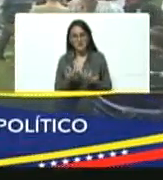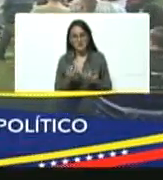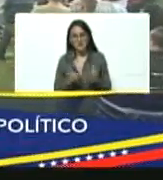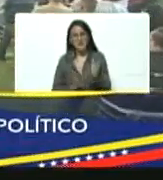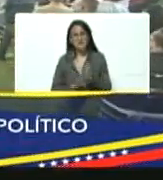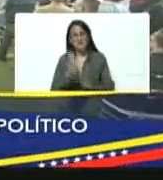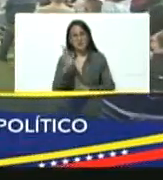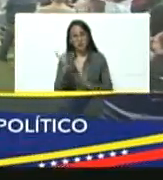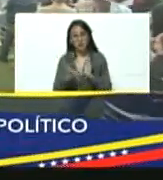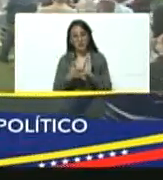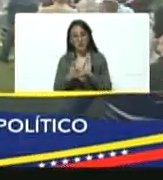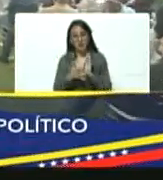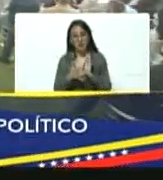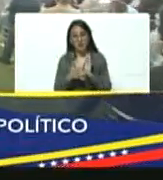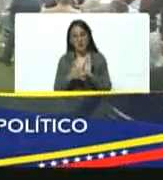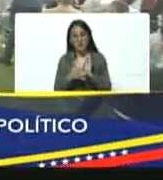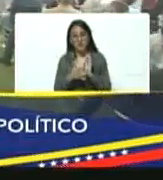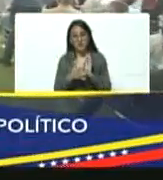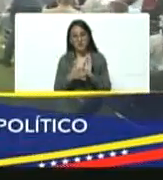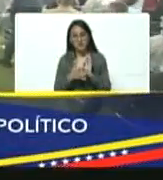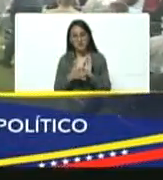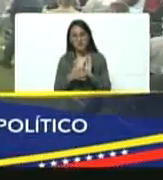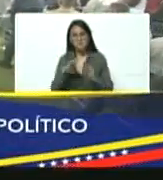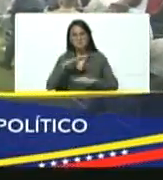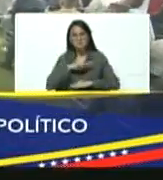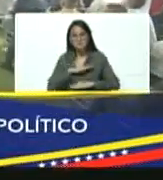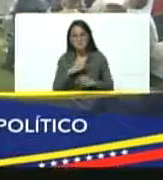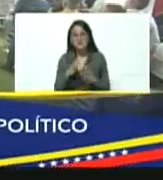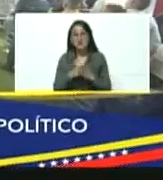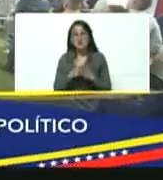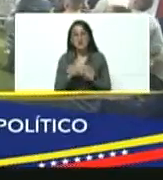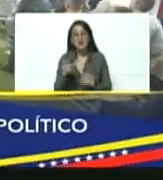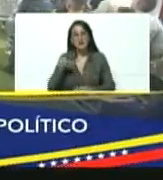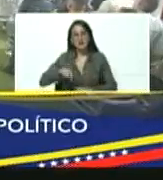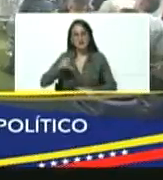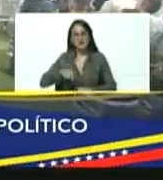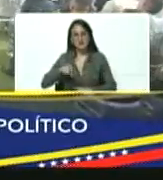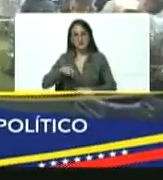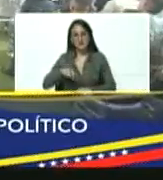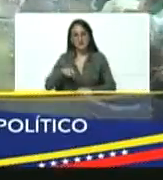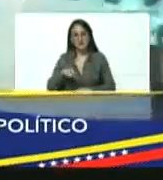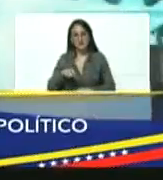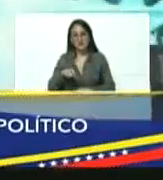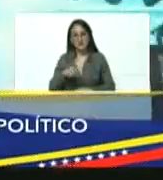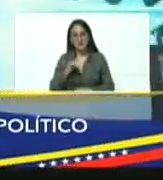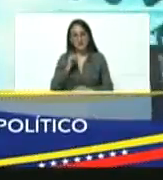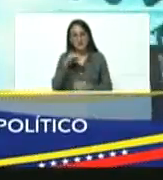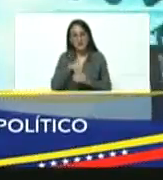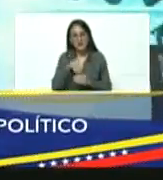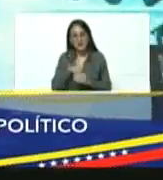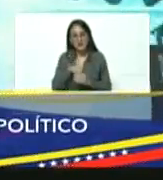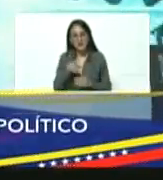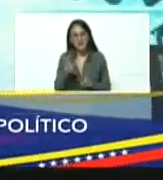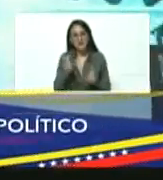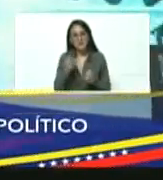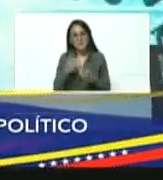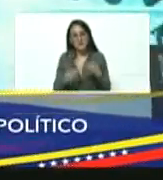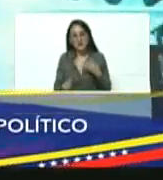desarrollo tecnológico que satisfaga todas las necesidades internas desde el punto de vista